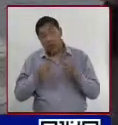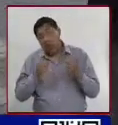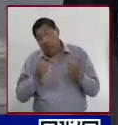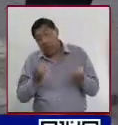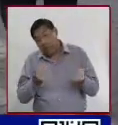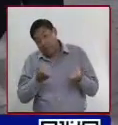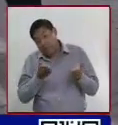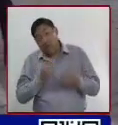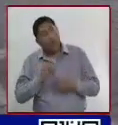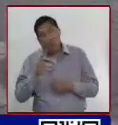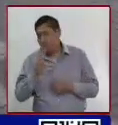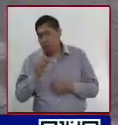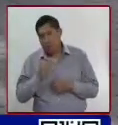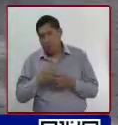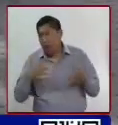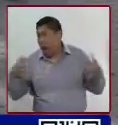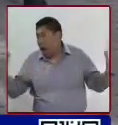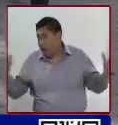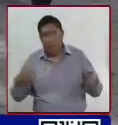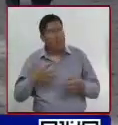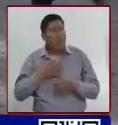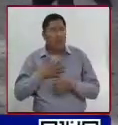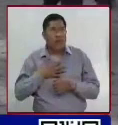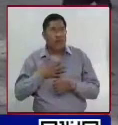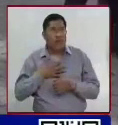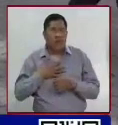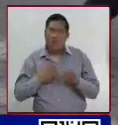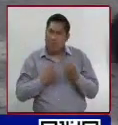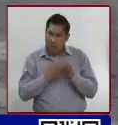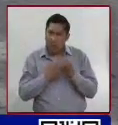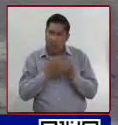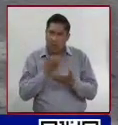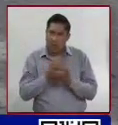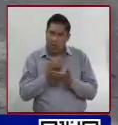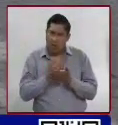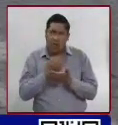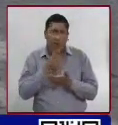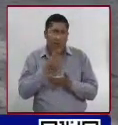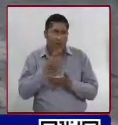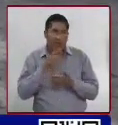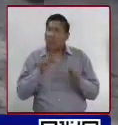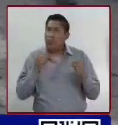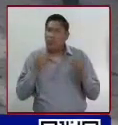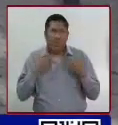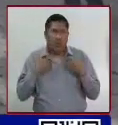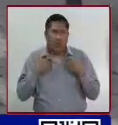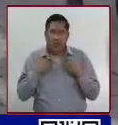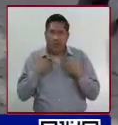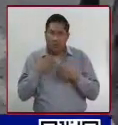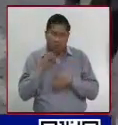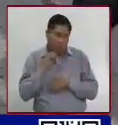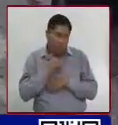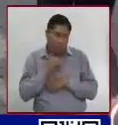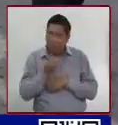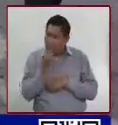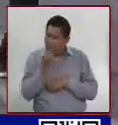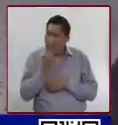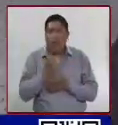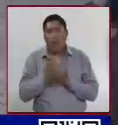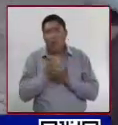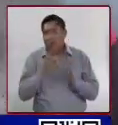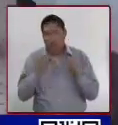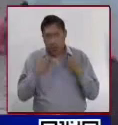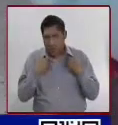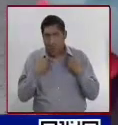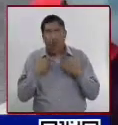forma, pero yo no. Yo lo veo de un apoyo económico para aquellas personas que no pueden, no tienen un sustento económico para ayudar a sus